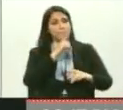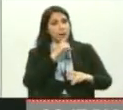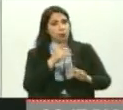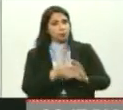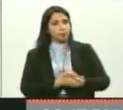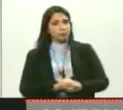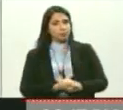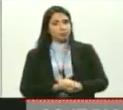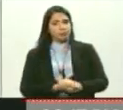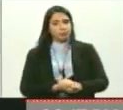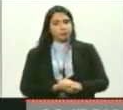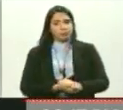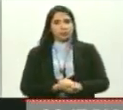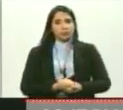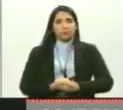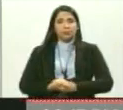quebrado.